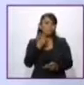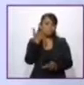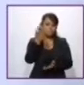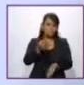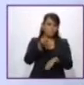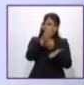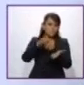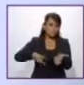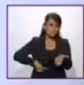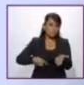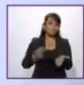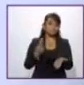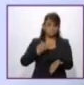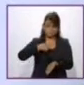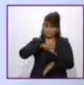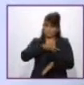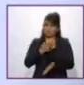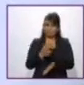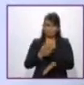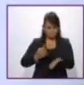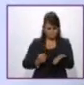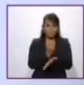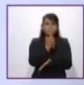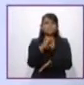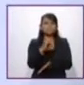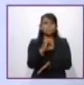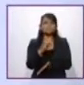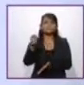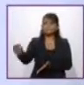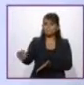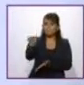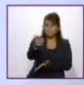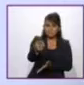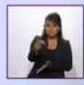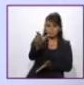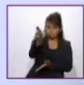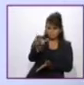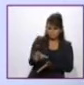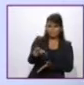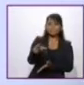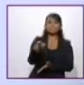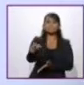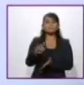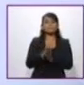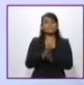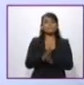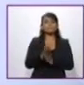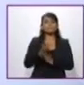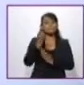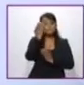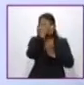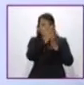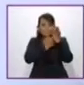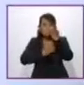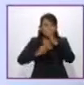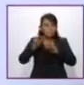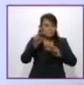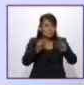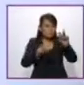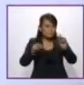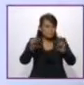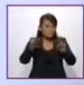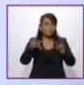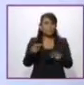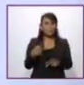sí vamos a entrarle a poder elegir un contralor ciudadano. Tenemos que evitar que el contralor sea un funcionario a